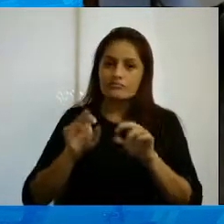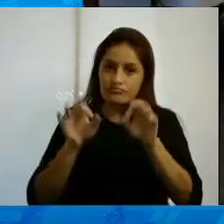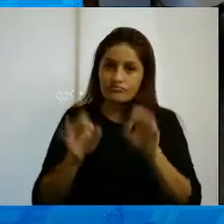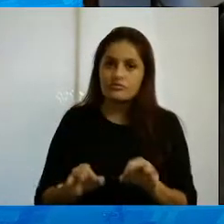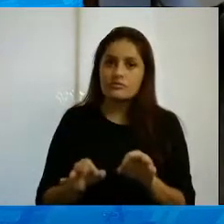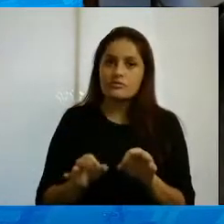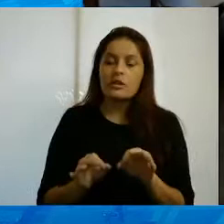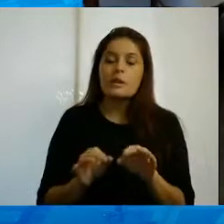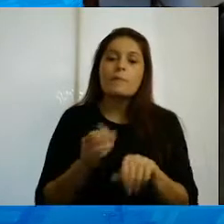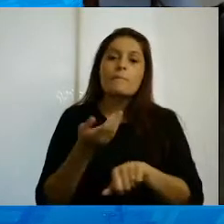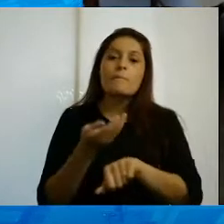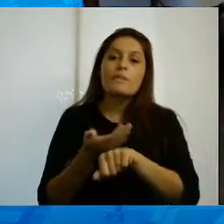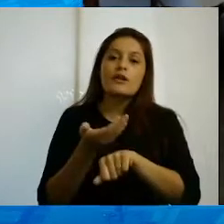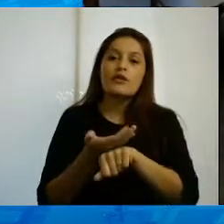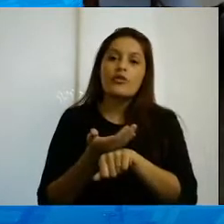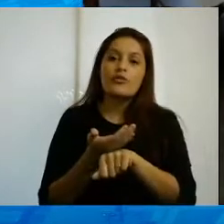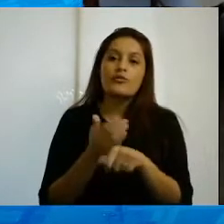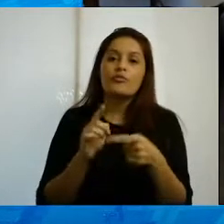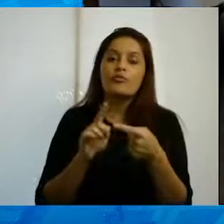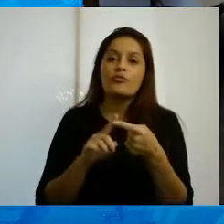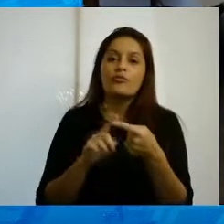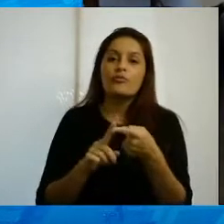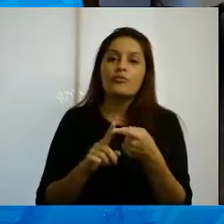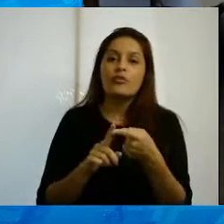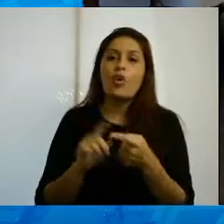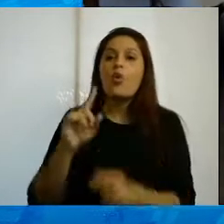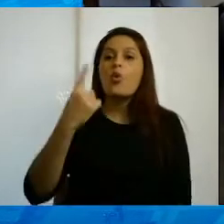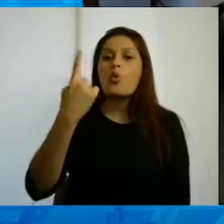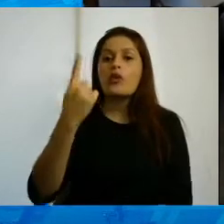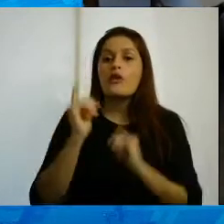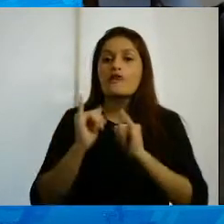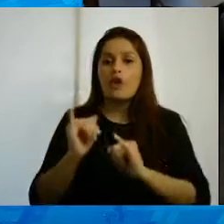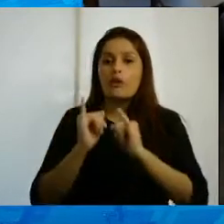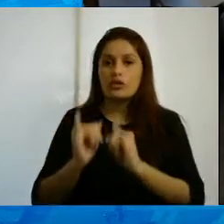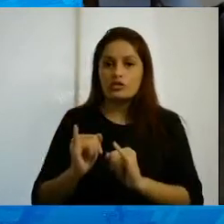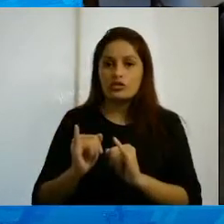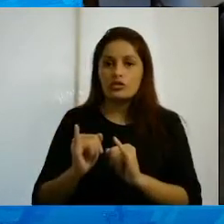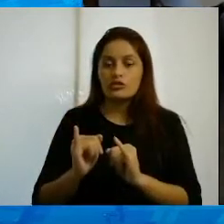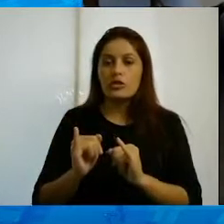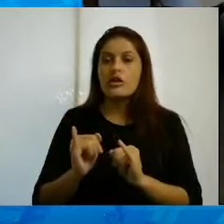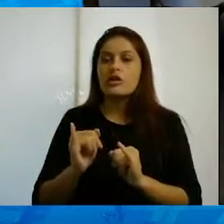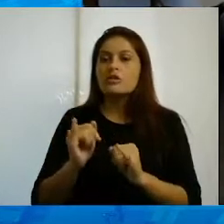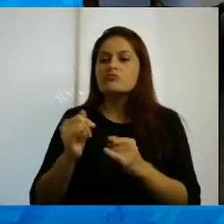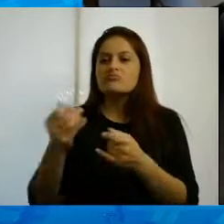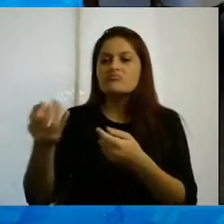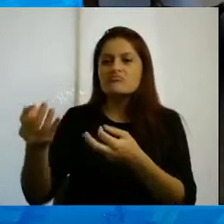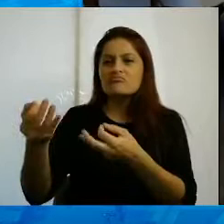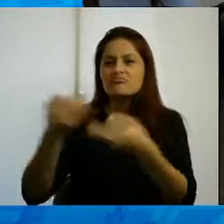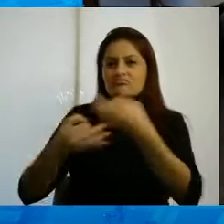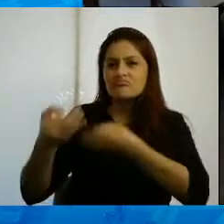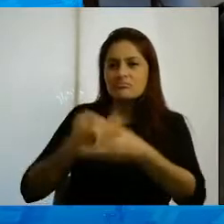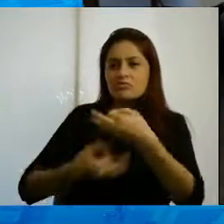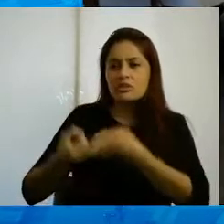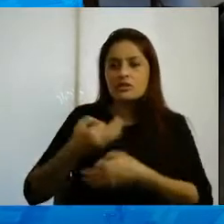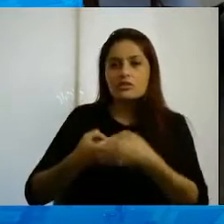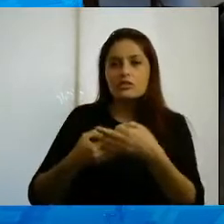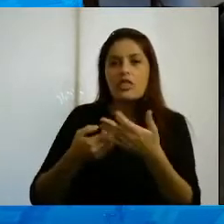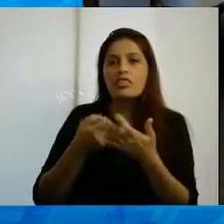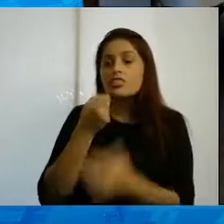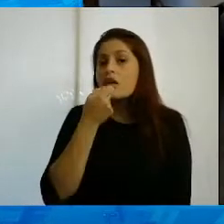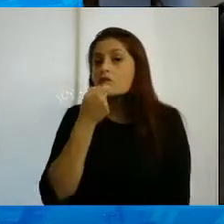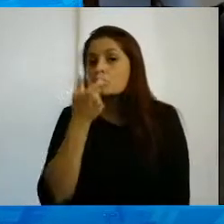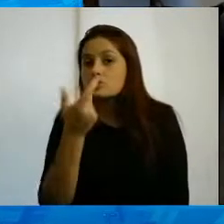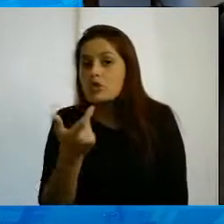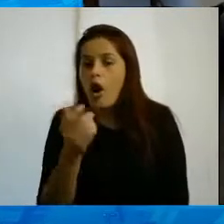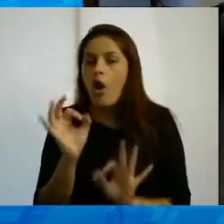pido, alcaldesa, en definitiva, es una información detallada respecto a estas denuncias o actos que se han presentado a